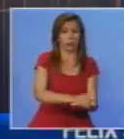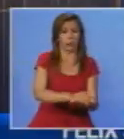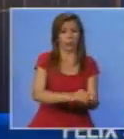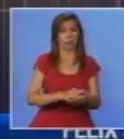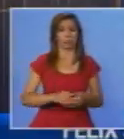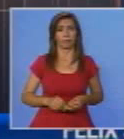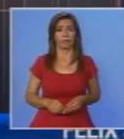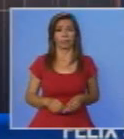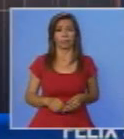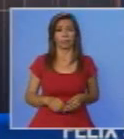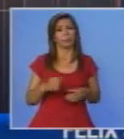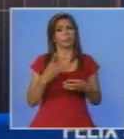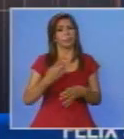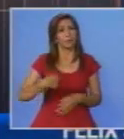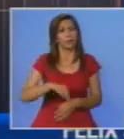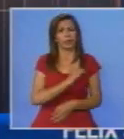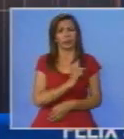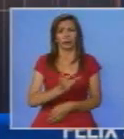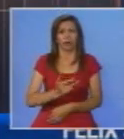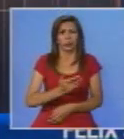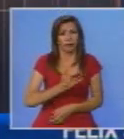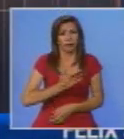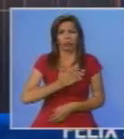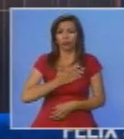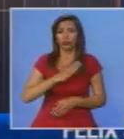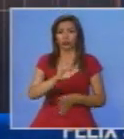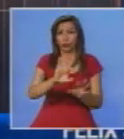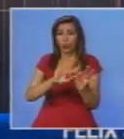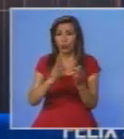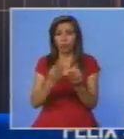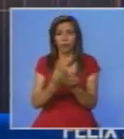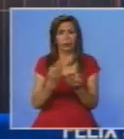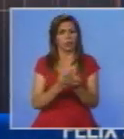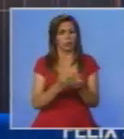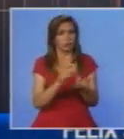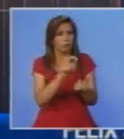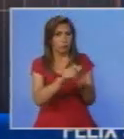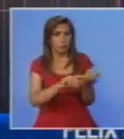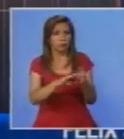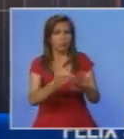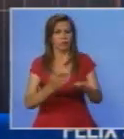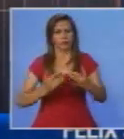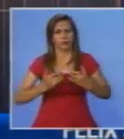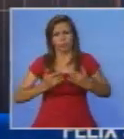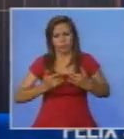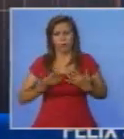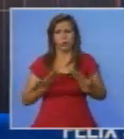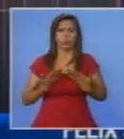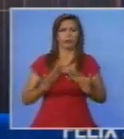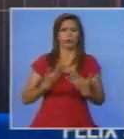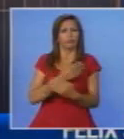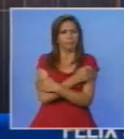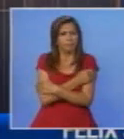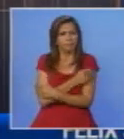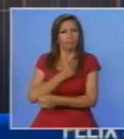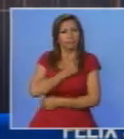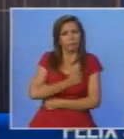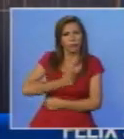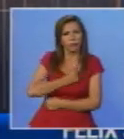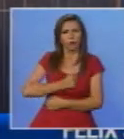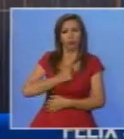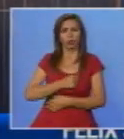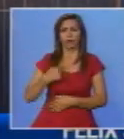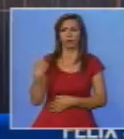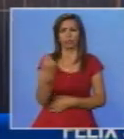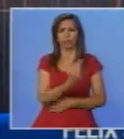nuestras más sentidas solidaridad a los familiares, amigos, compañeros de los fallecidos, por lo que estamos